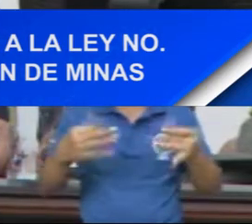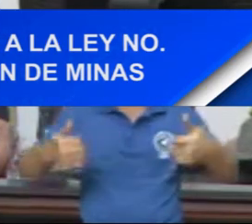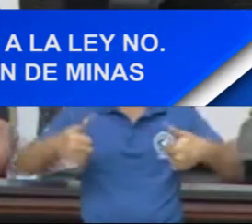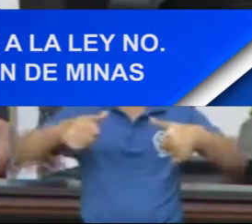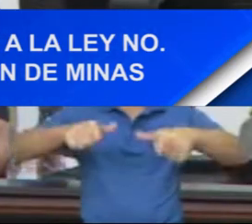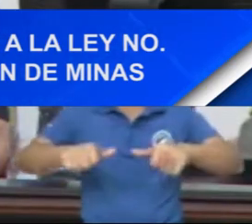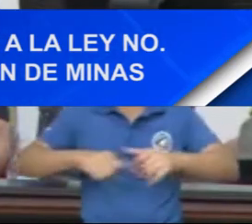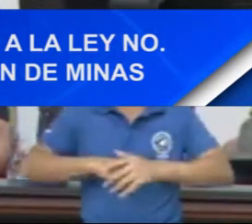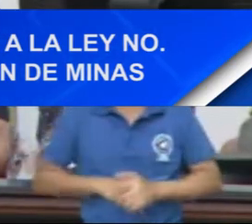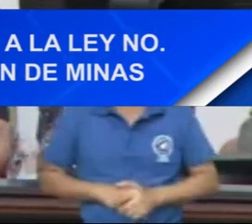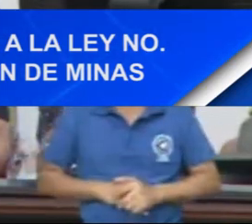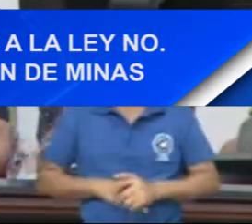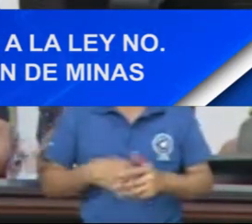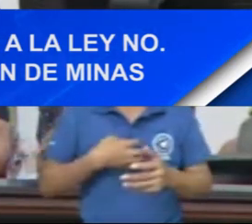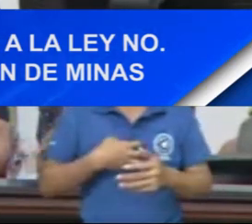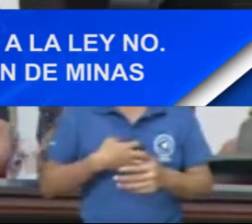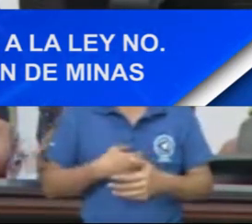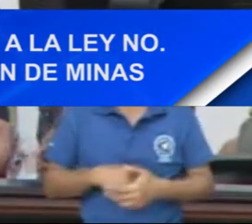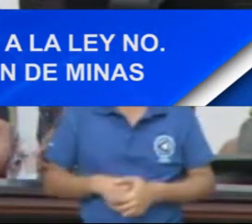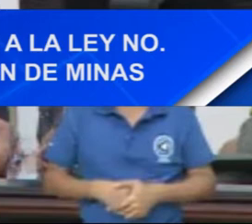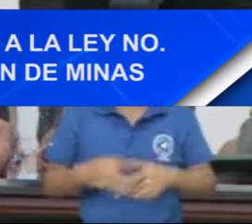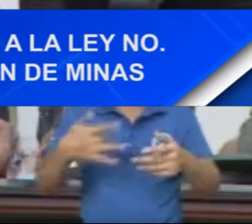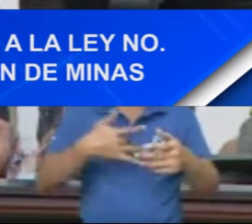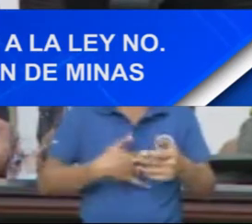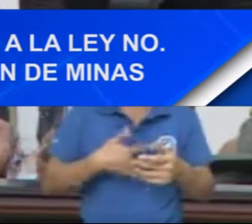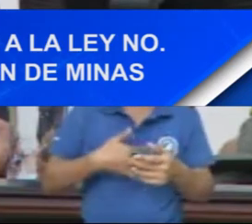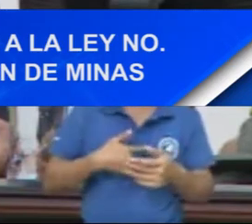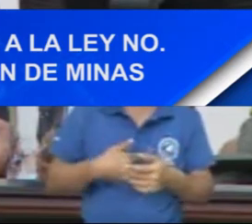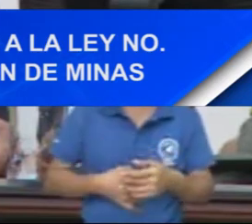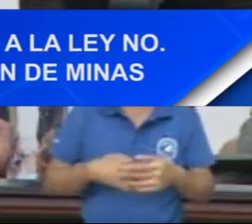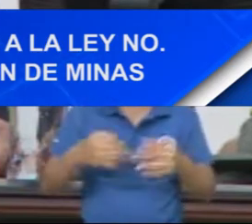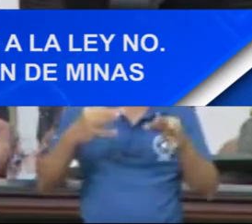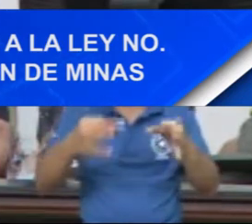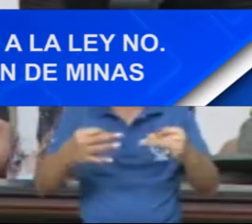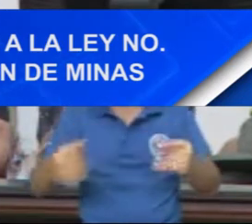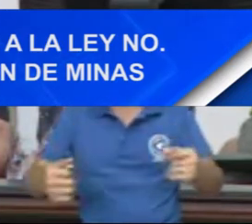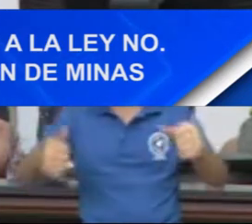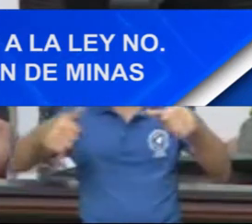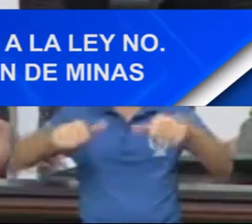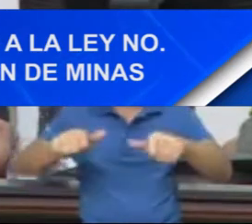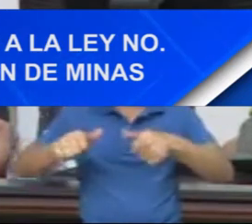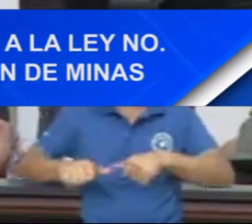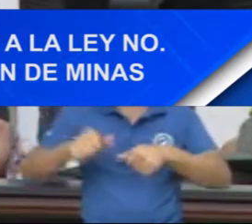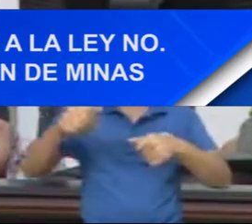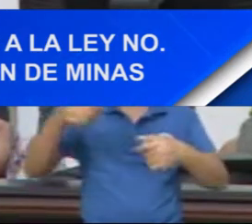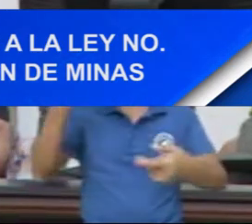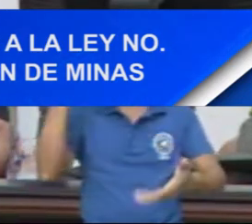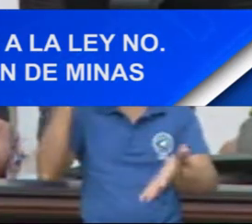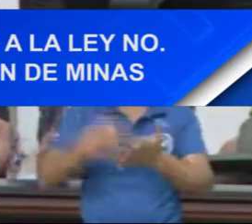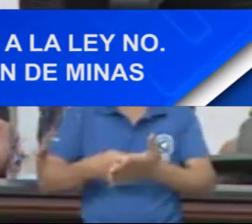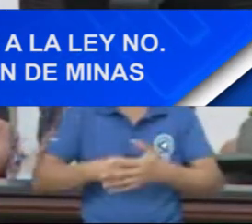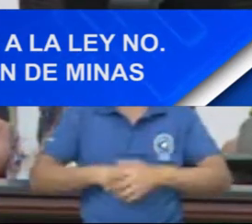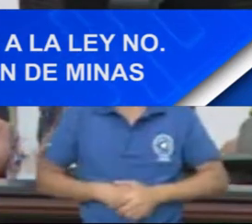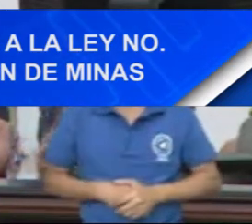de cumplimiento en los casos que ameriten con los concesionarios mineros infractores